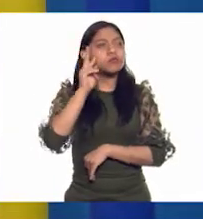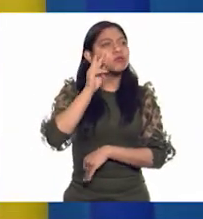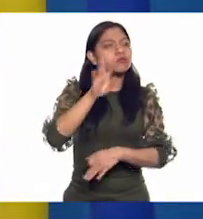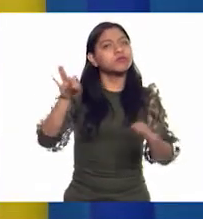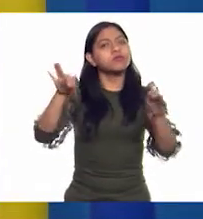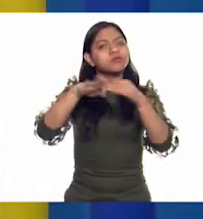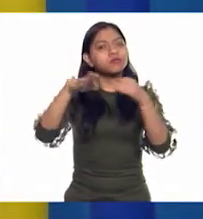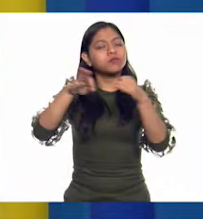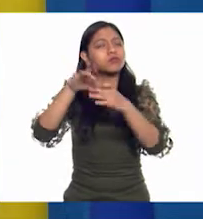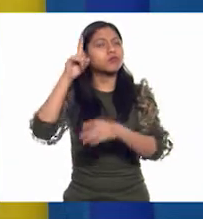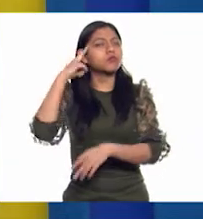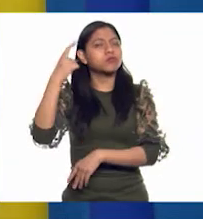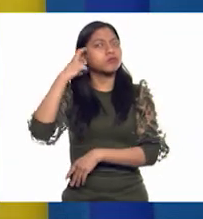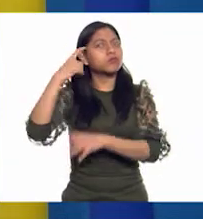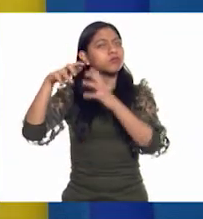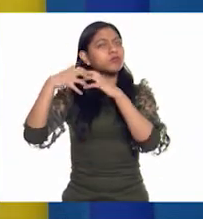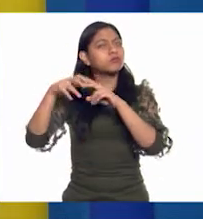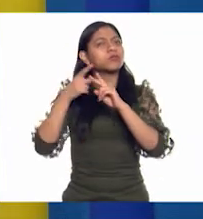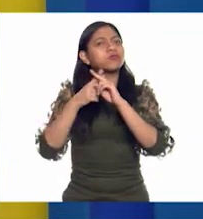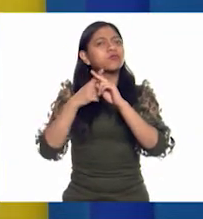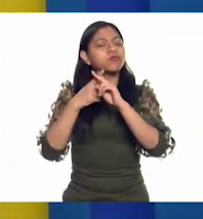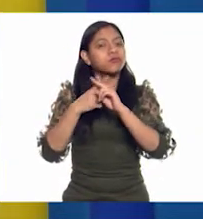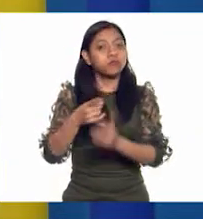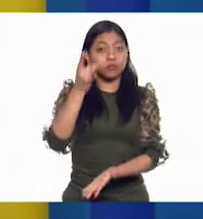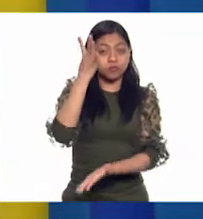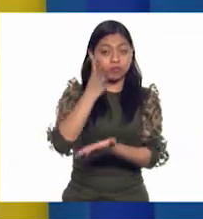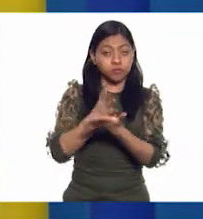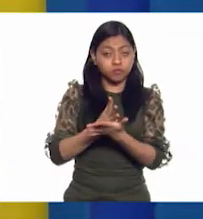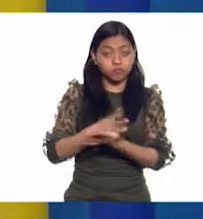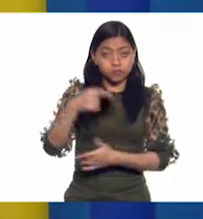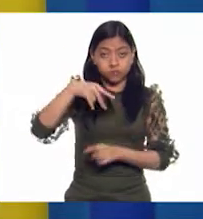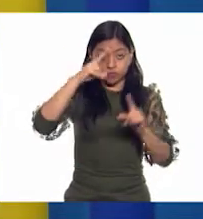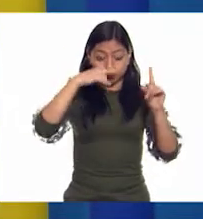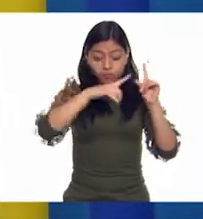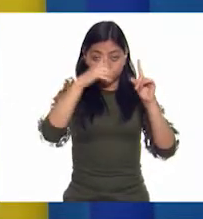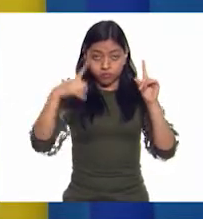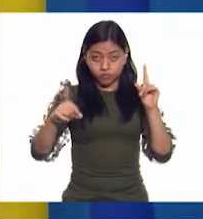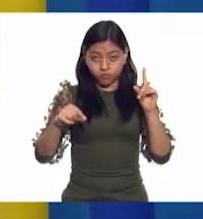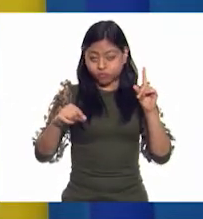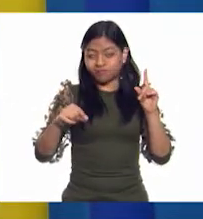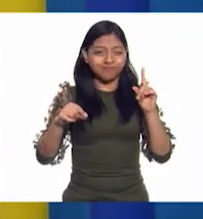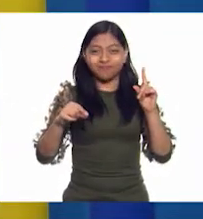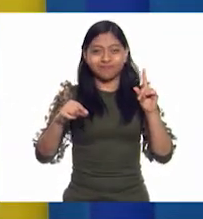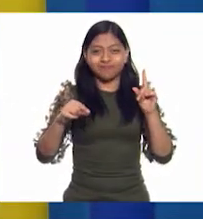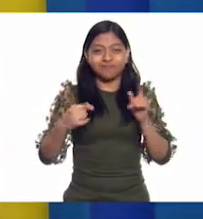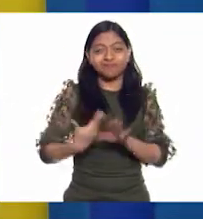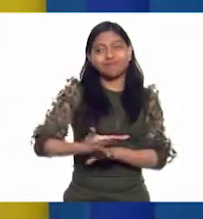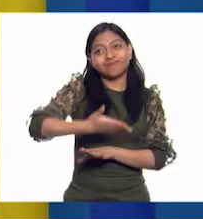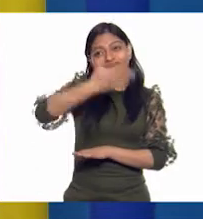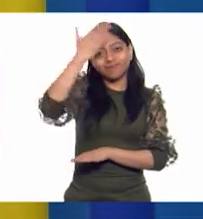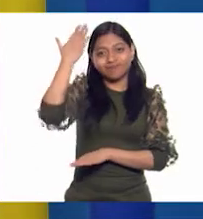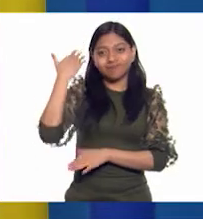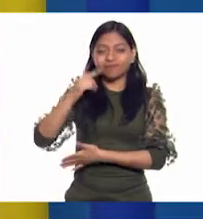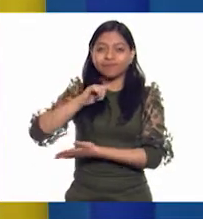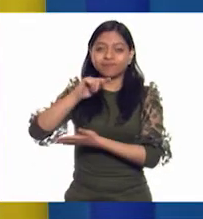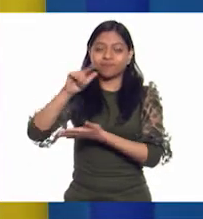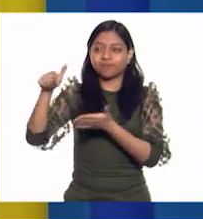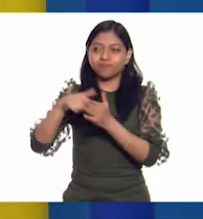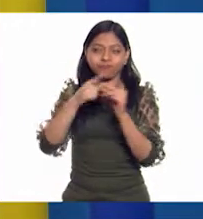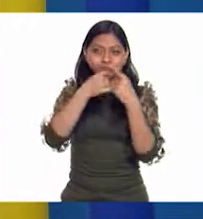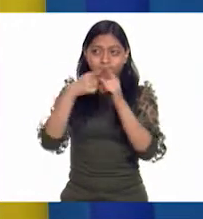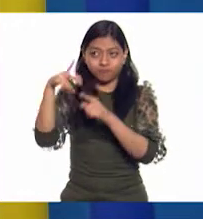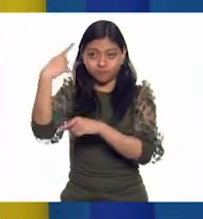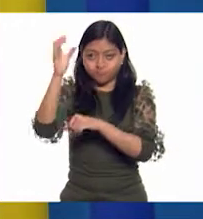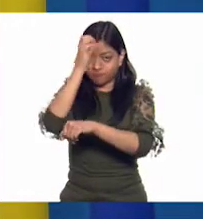en la bóveda celeste. Aunque no solo pasaba en el México prehispánico. En diferentes culturas del mundo existían